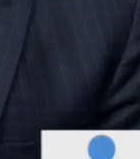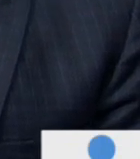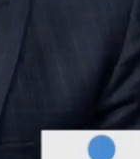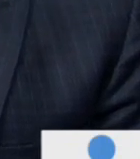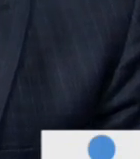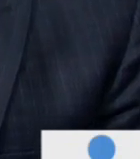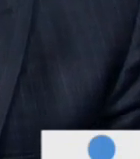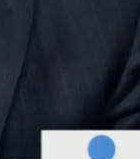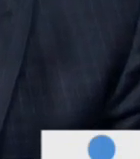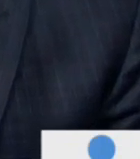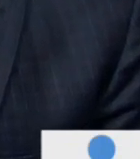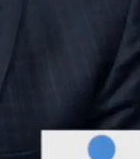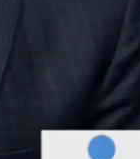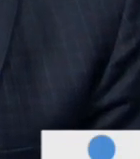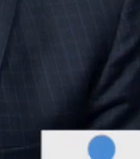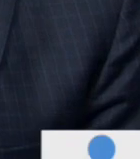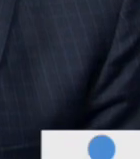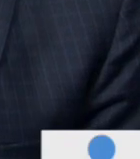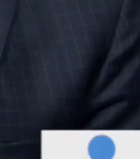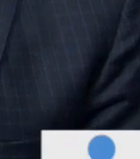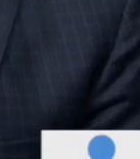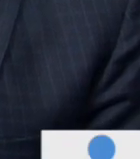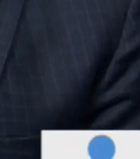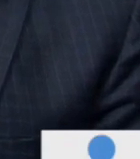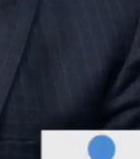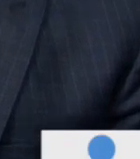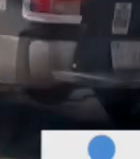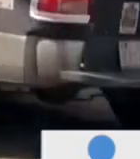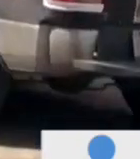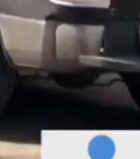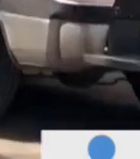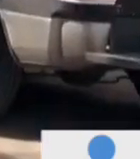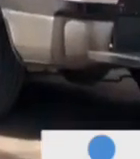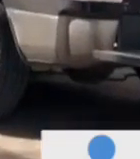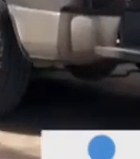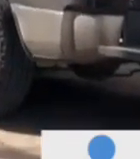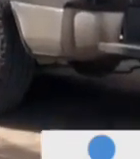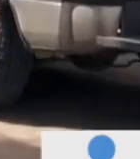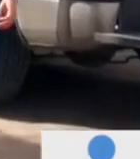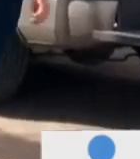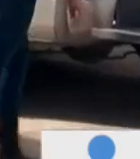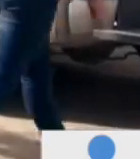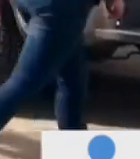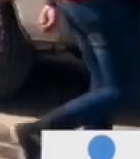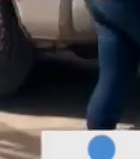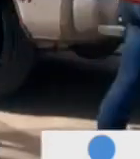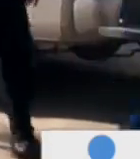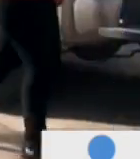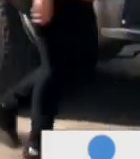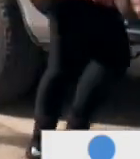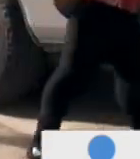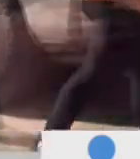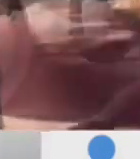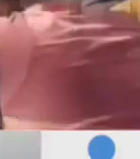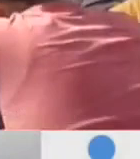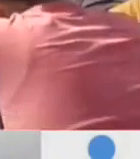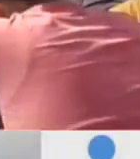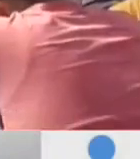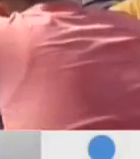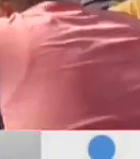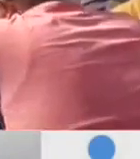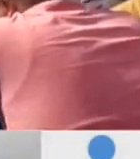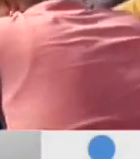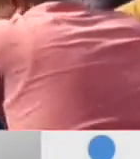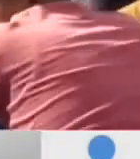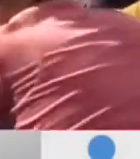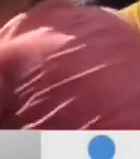de las drogas, las armas, el poder y las ejecuciones. Desde la noche del viernes a la noche del domingo, 48 personas